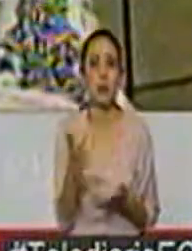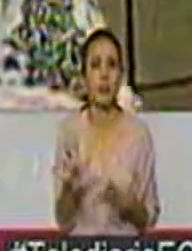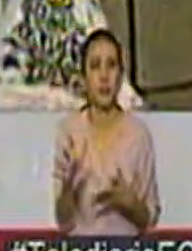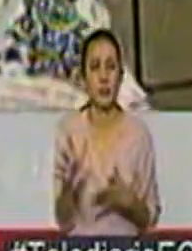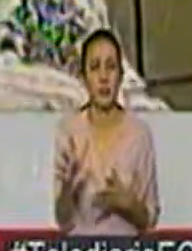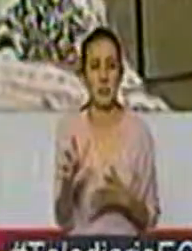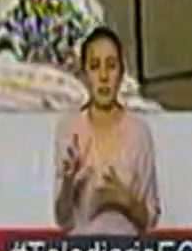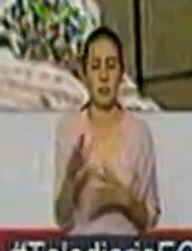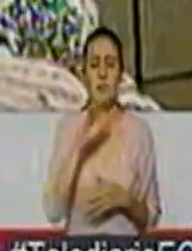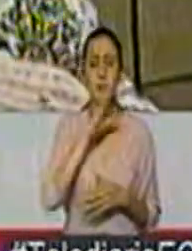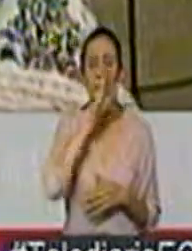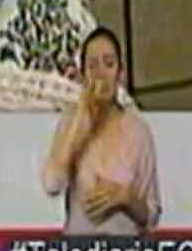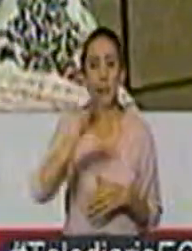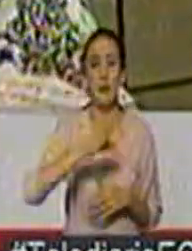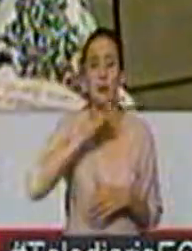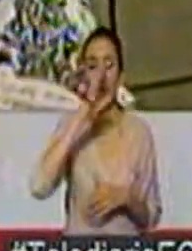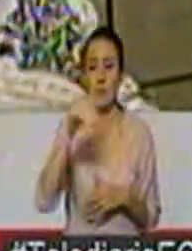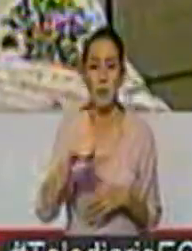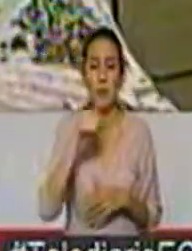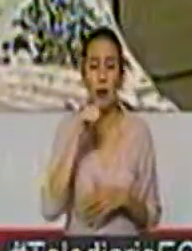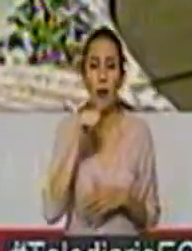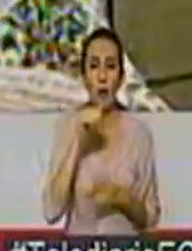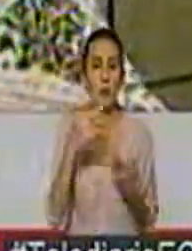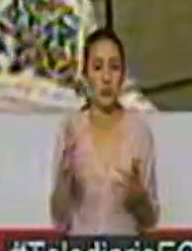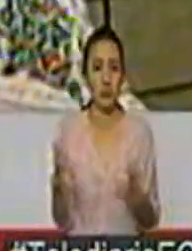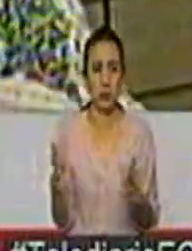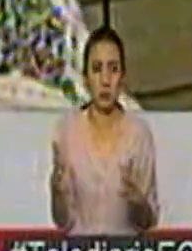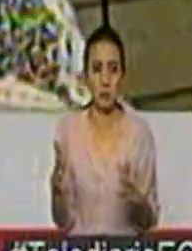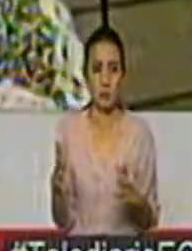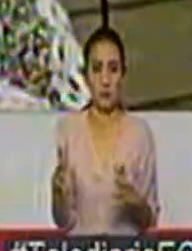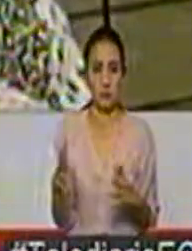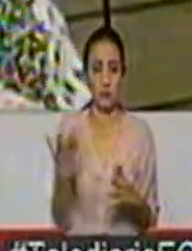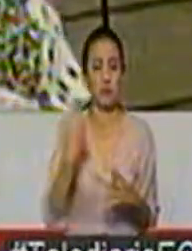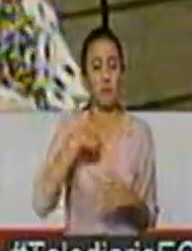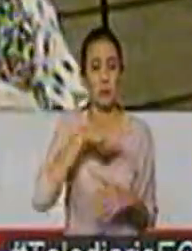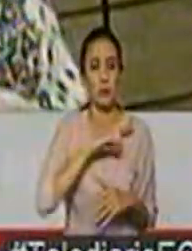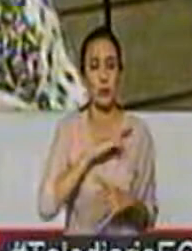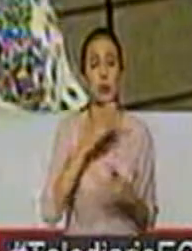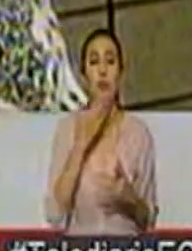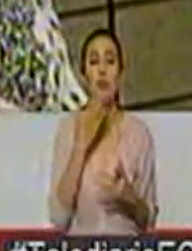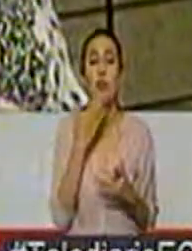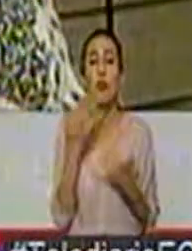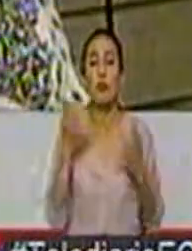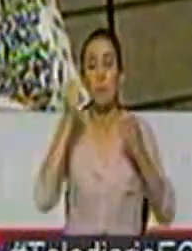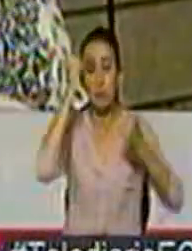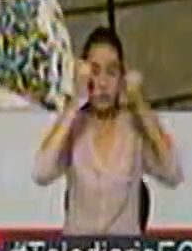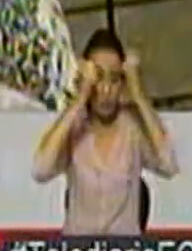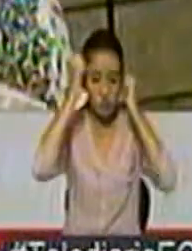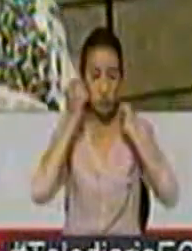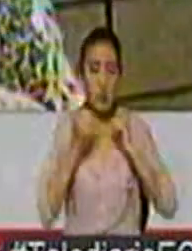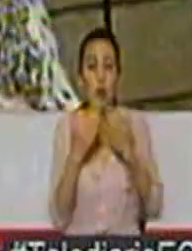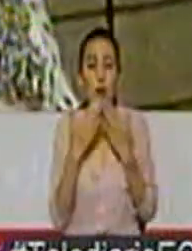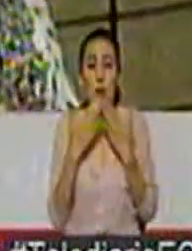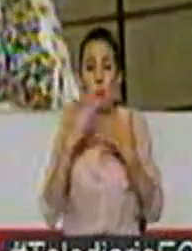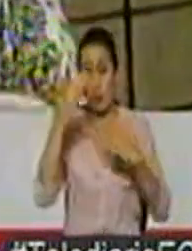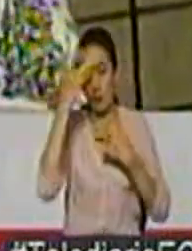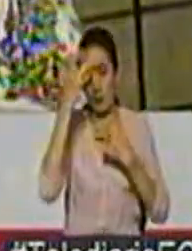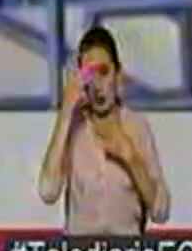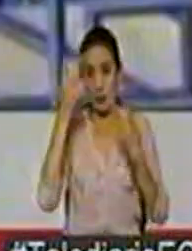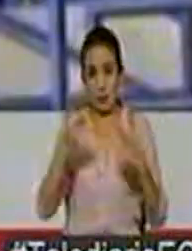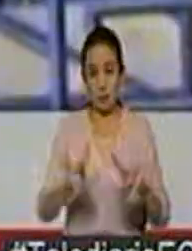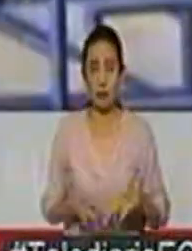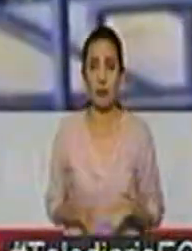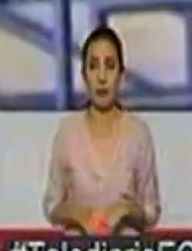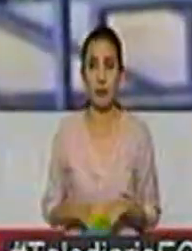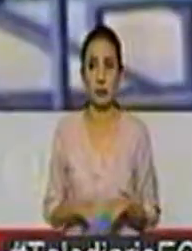siempre y cuando se le va el agua. Y entonces, ¿cómo se van a asear ellos? Se pueden hasta enfermar.